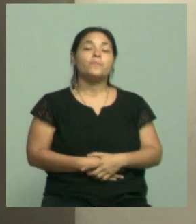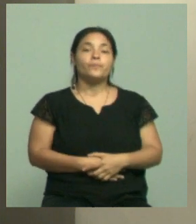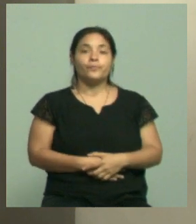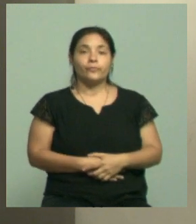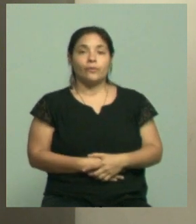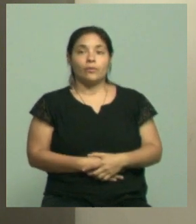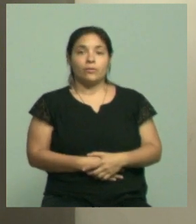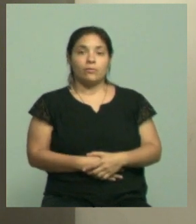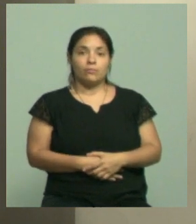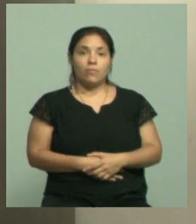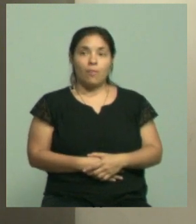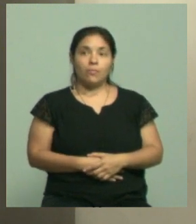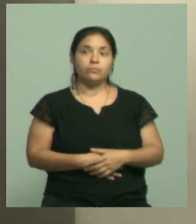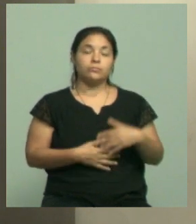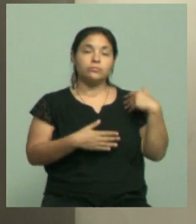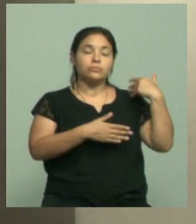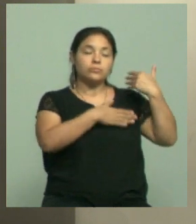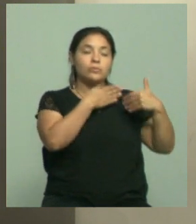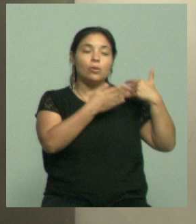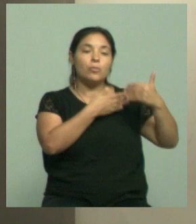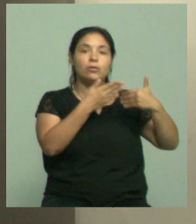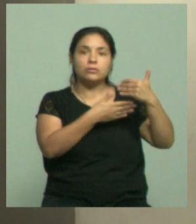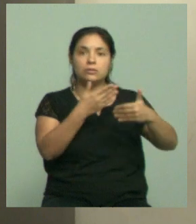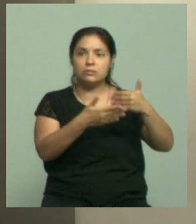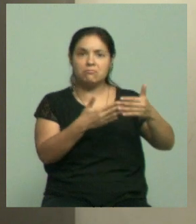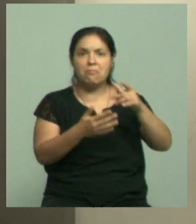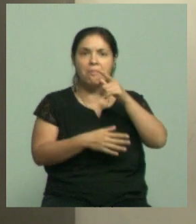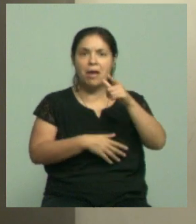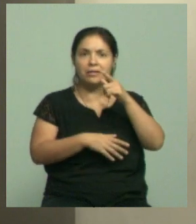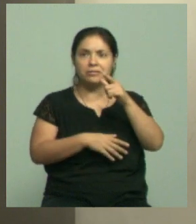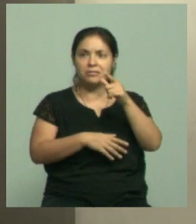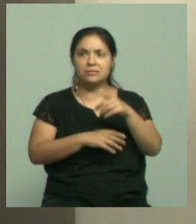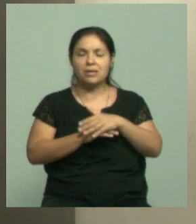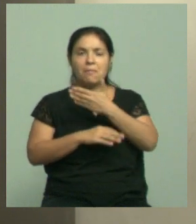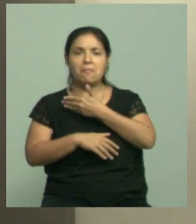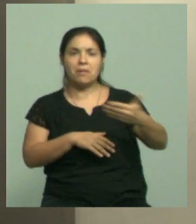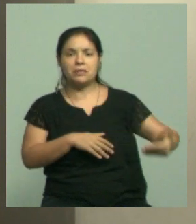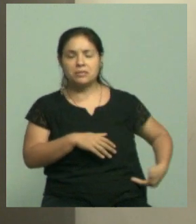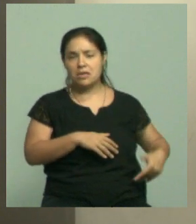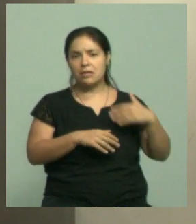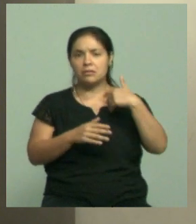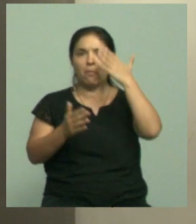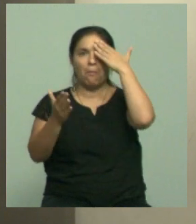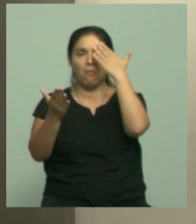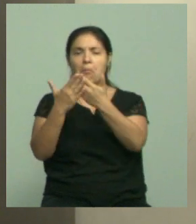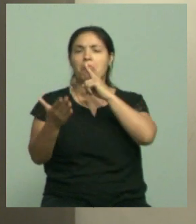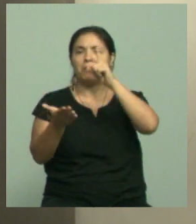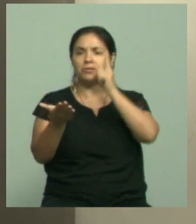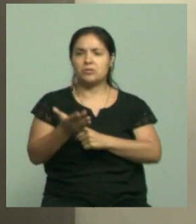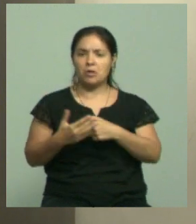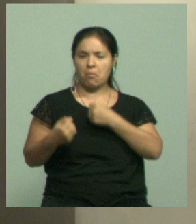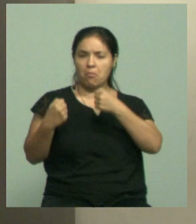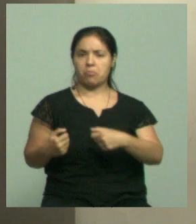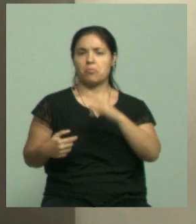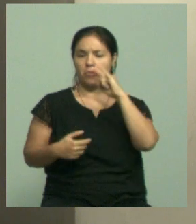es que un proceso de avasallamiento, de aceleramiento por parte del presidente, de querer impulsar cosas, demostrar que se